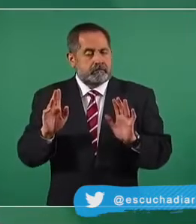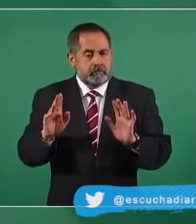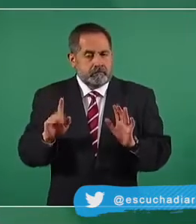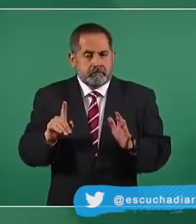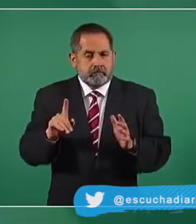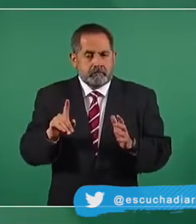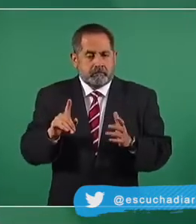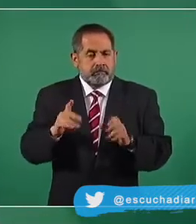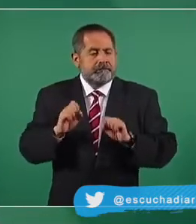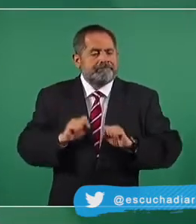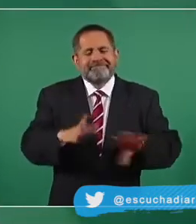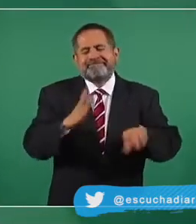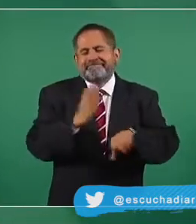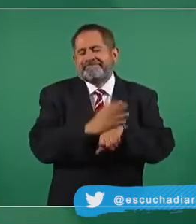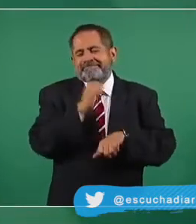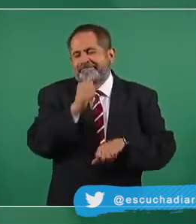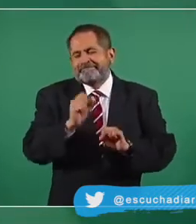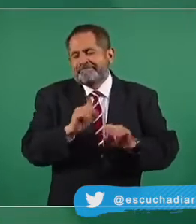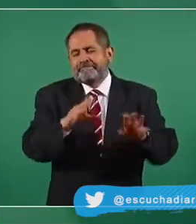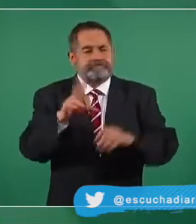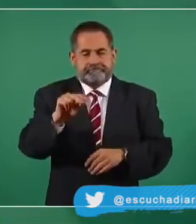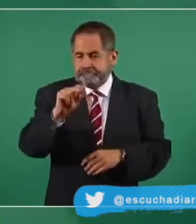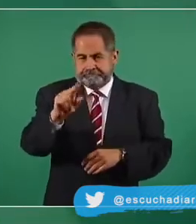hay impunidad para nadie.